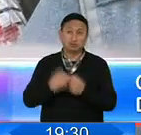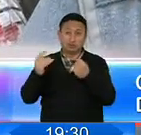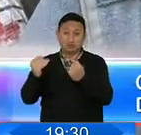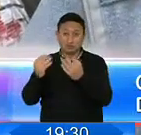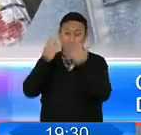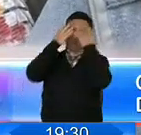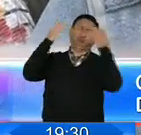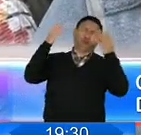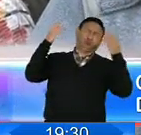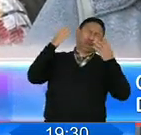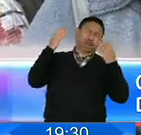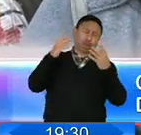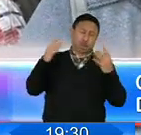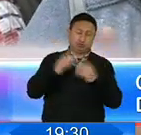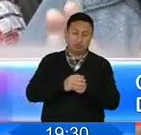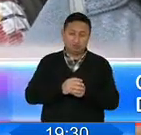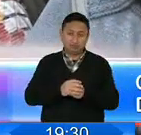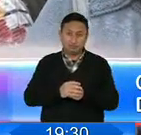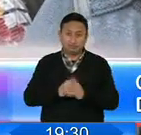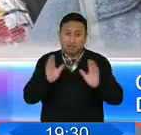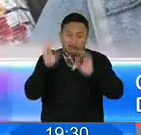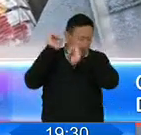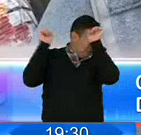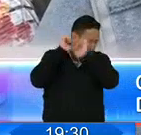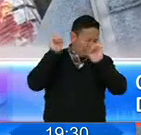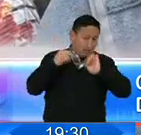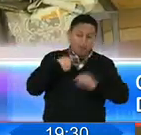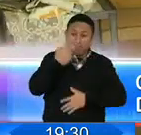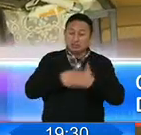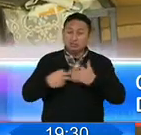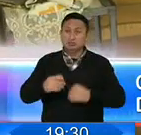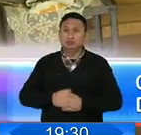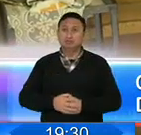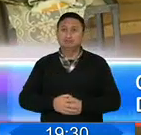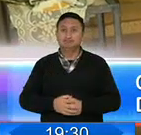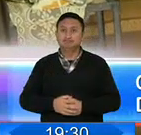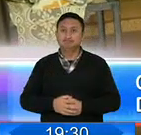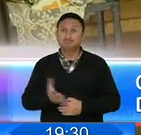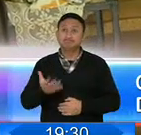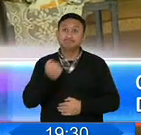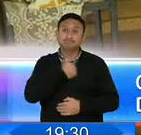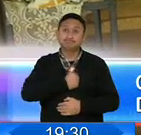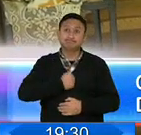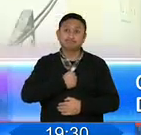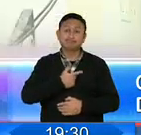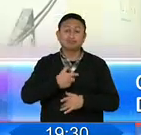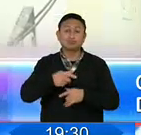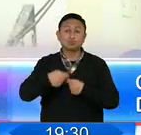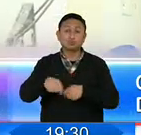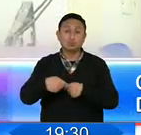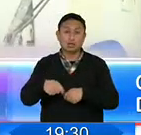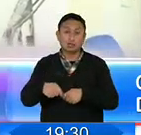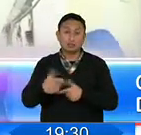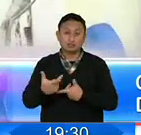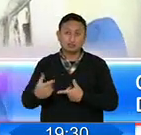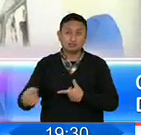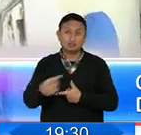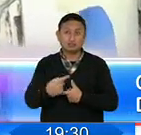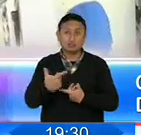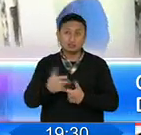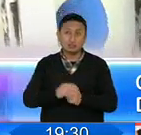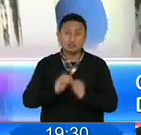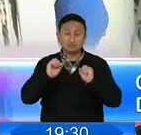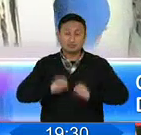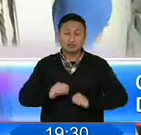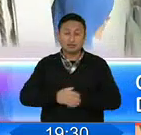cara. Y de allá solo me desesperé por mis hijos. Lamentablemente, su pequeño taller y única fuente de empleo en el cual estampaban